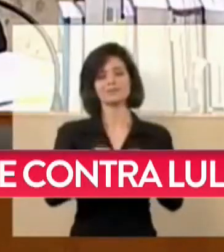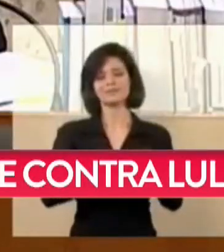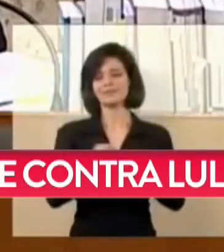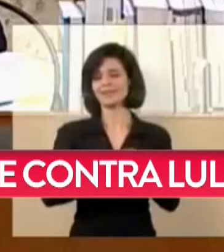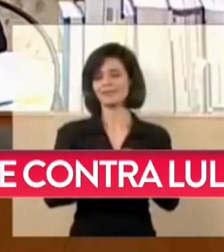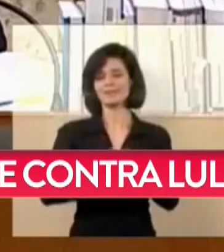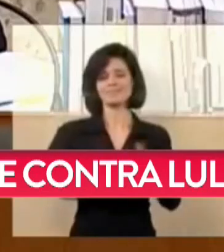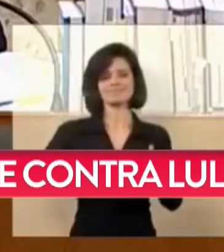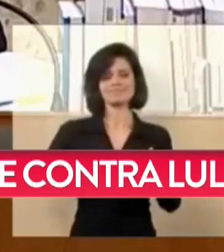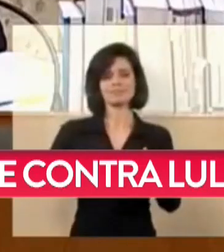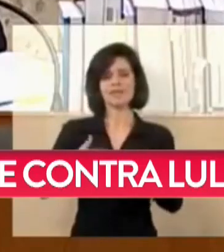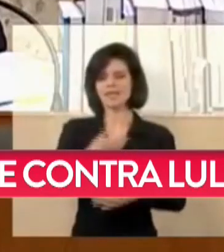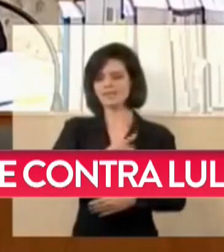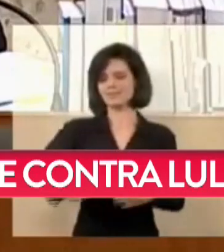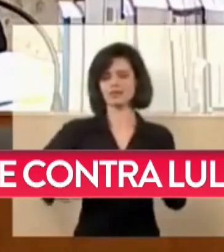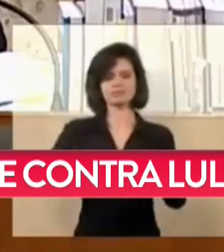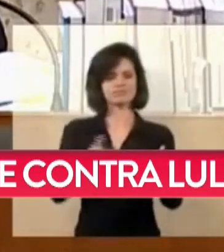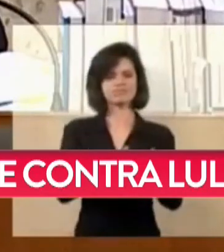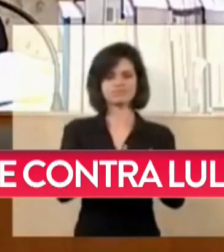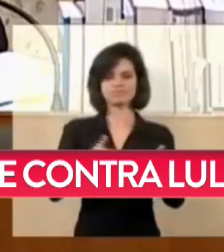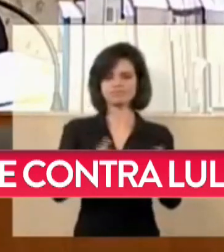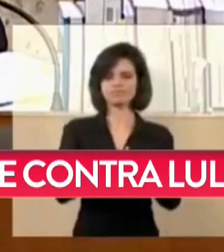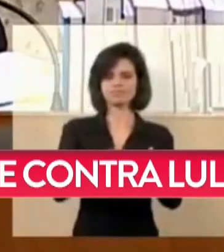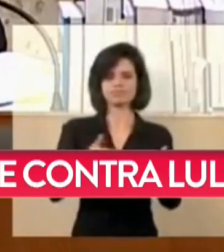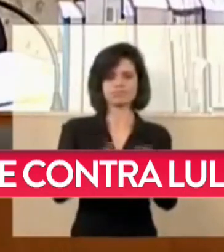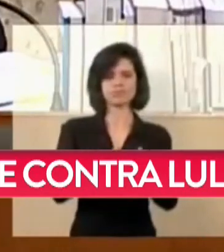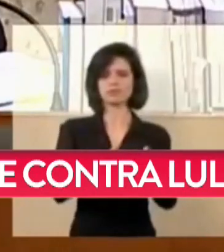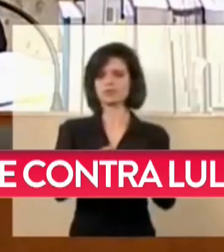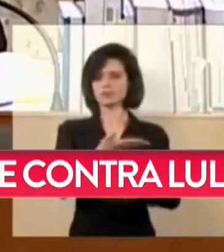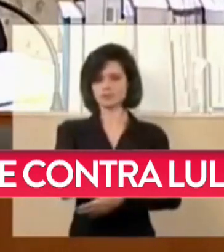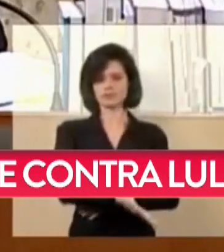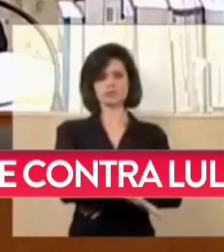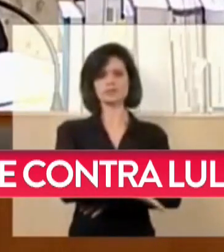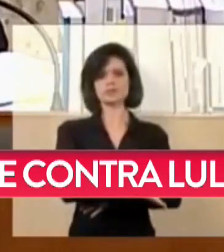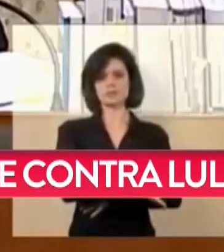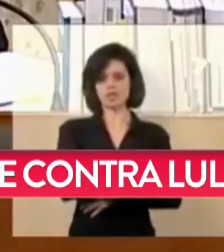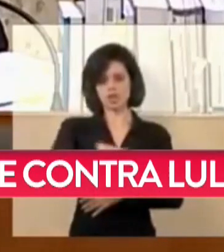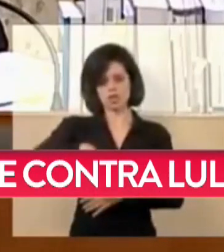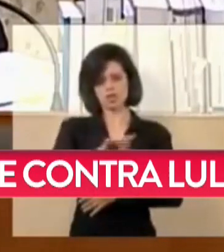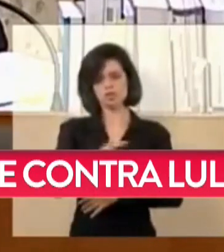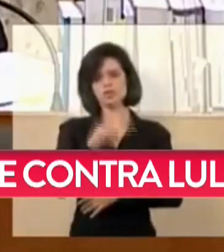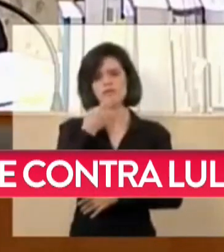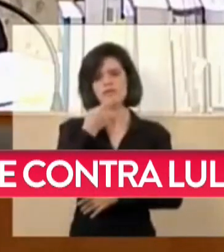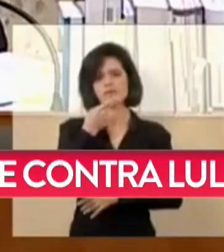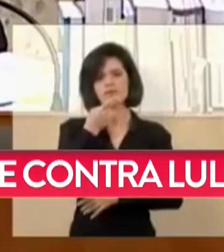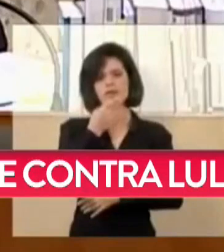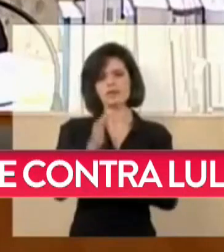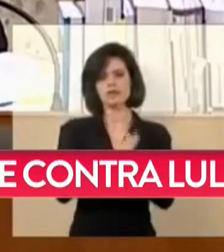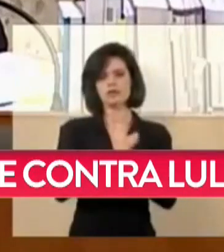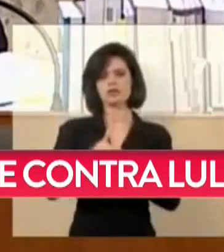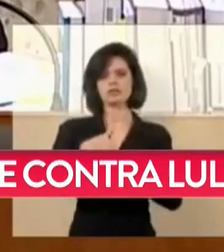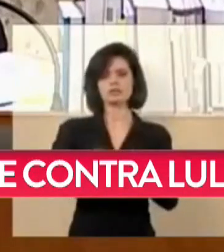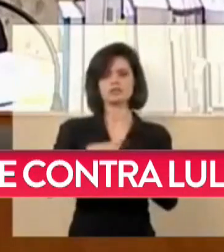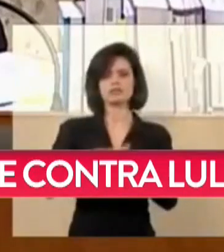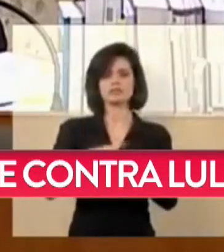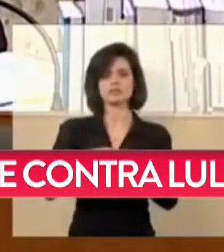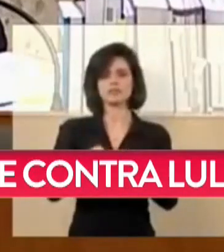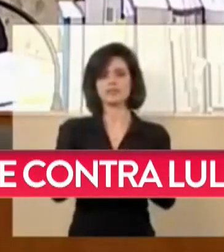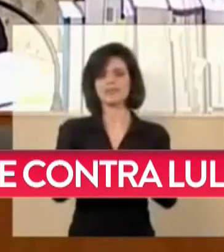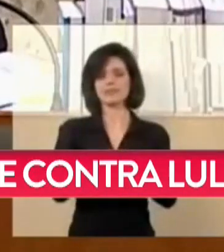estados intensidad cobra por elevar como fue enterado de los votos a impunidad